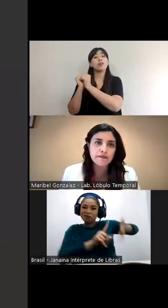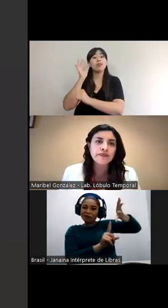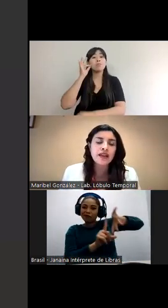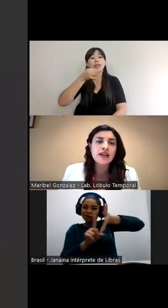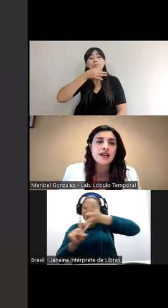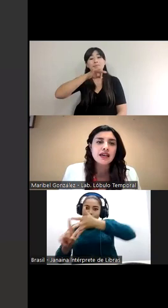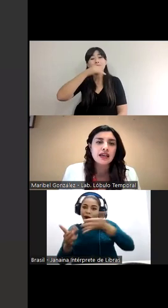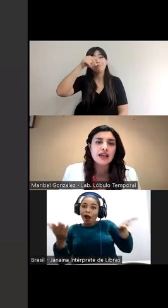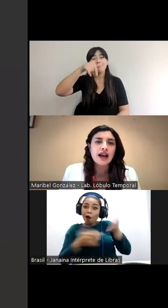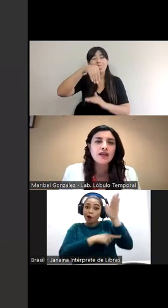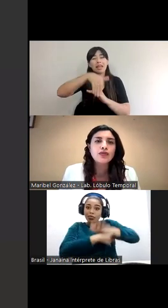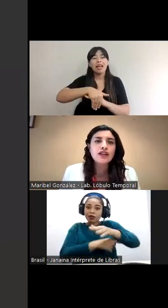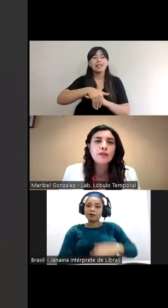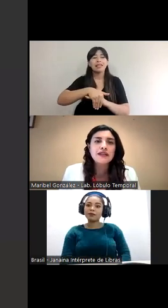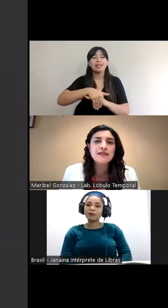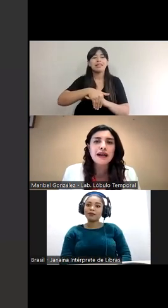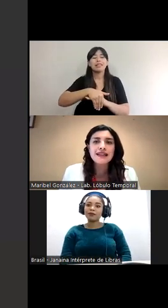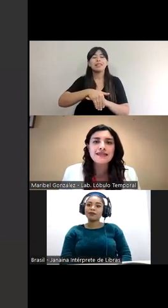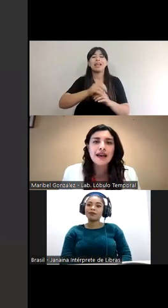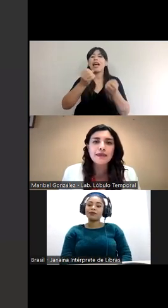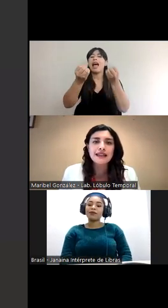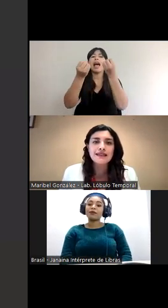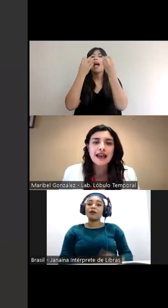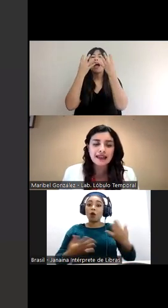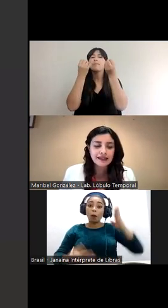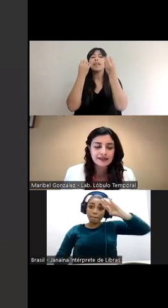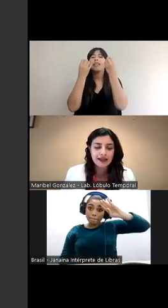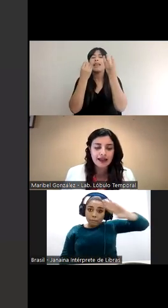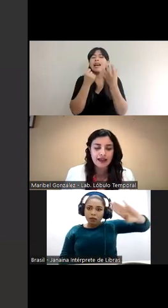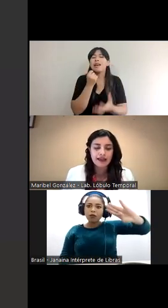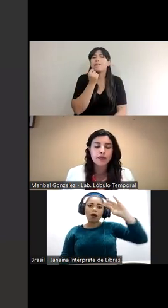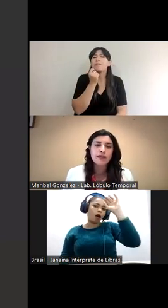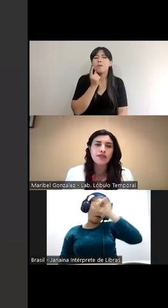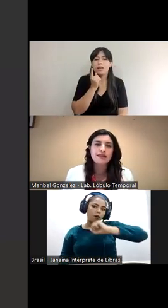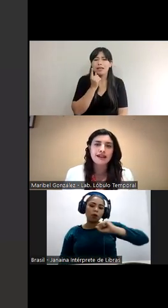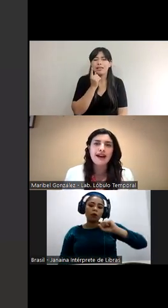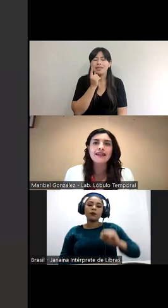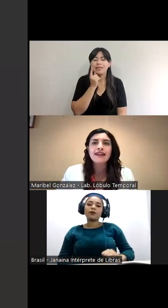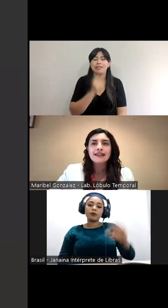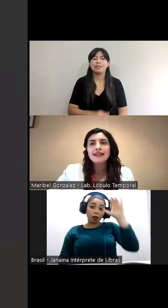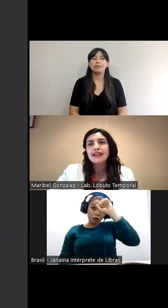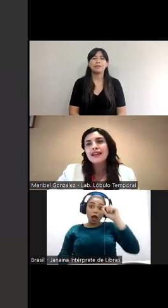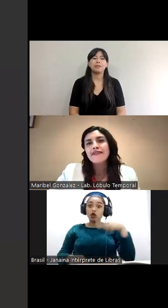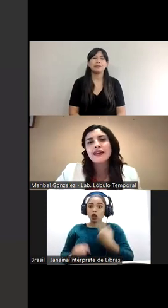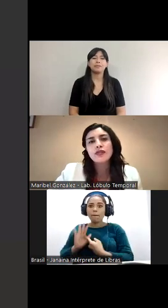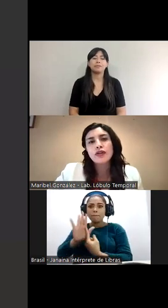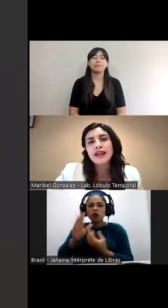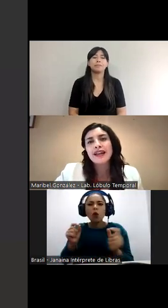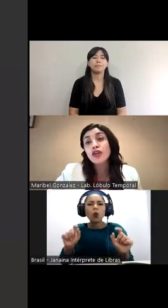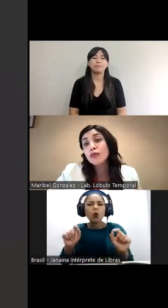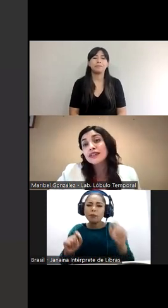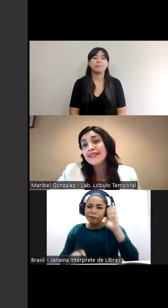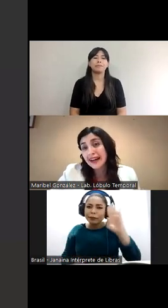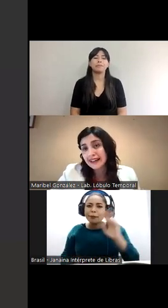tarde, algunos de los principales aprendizajes que podemos destacar tienen que ver con